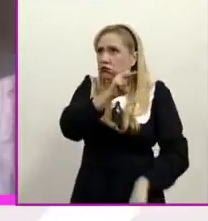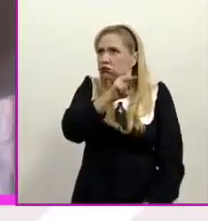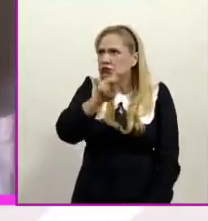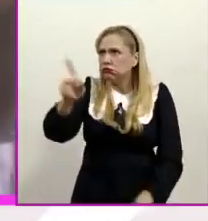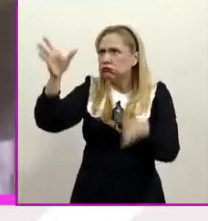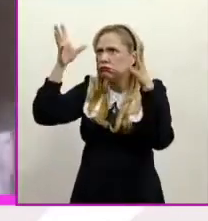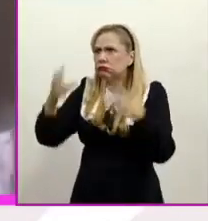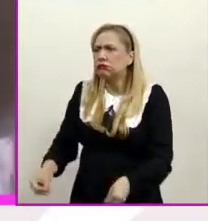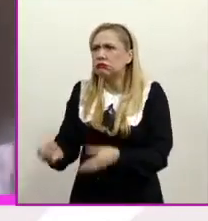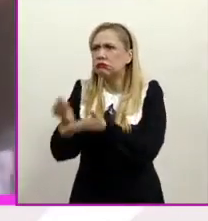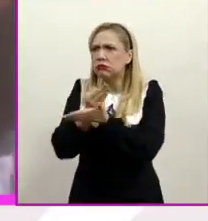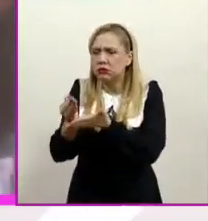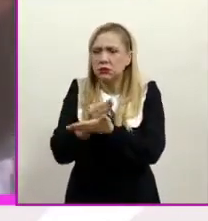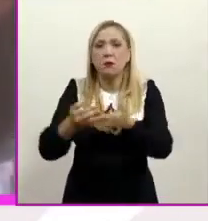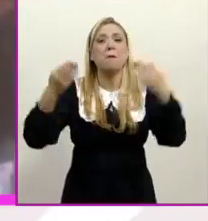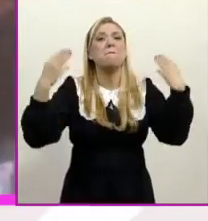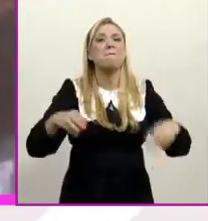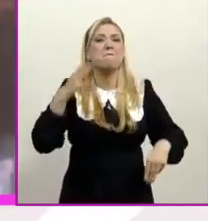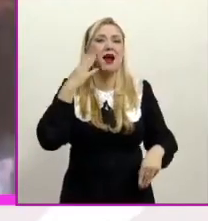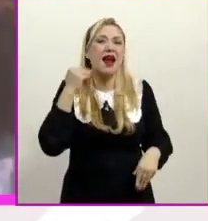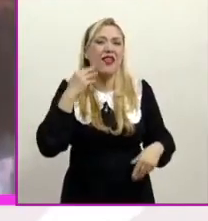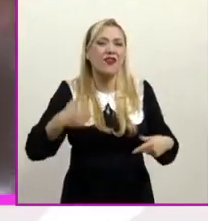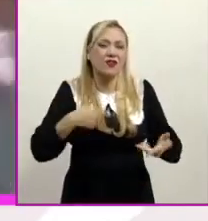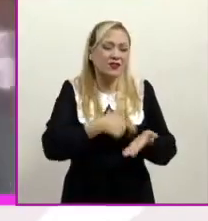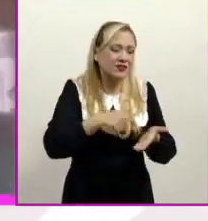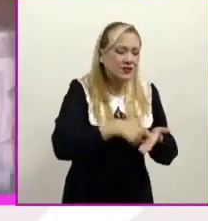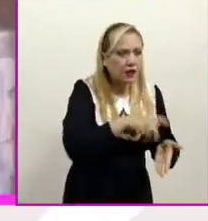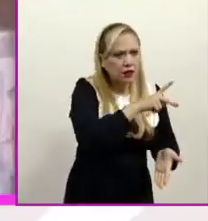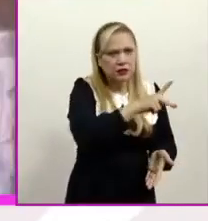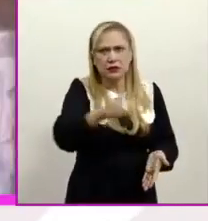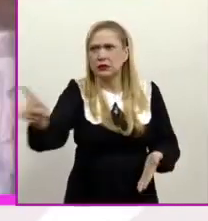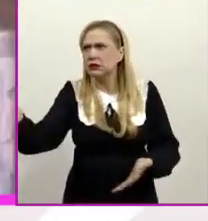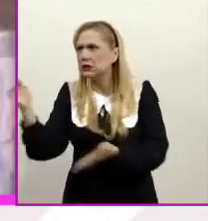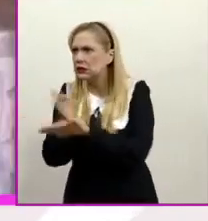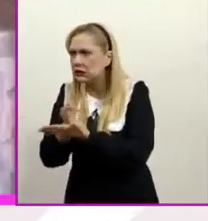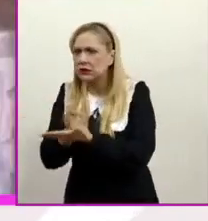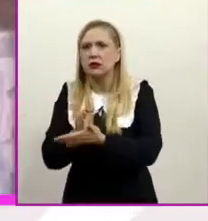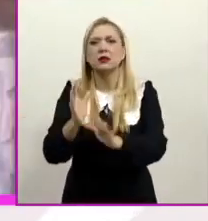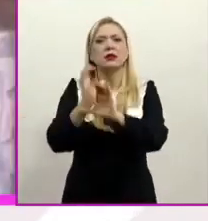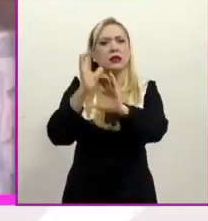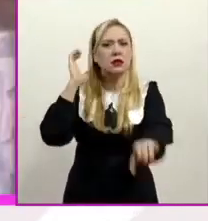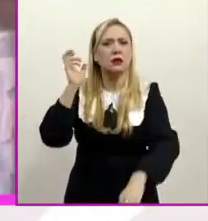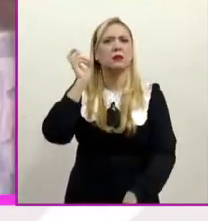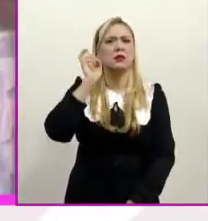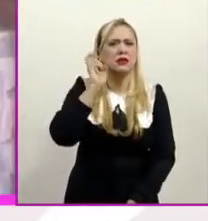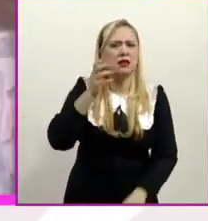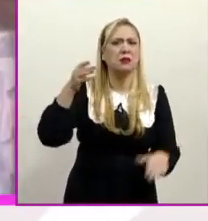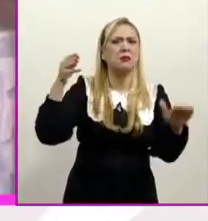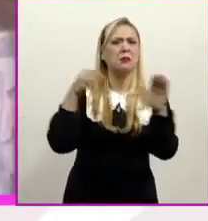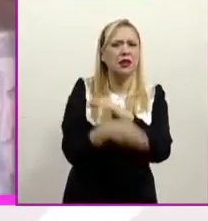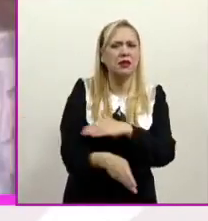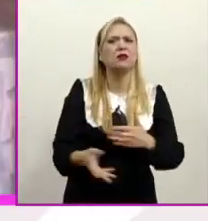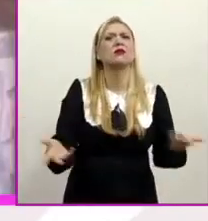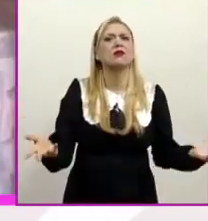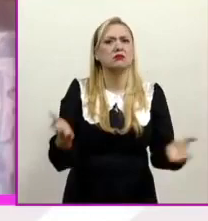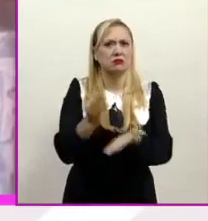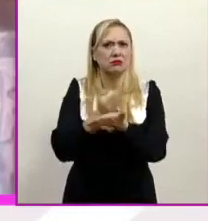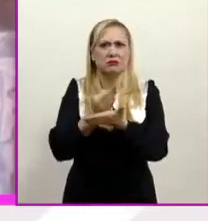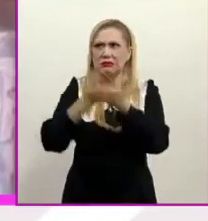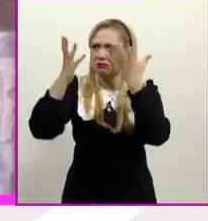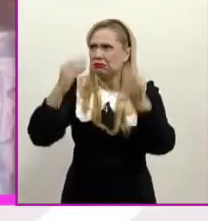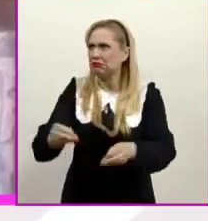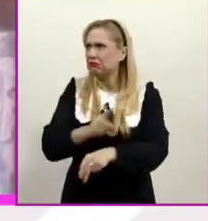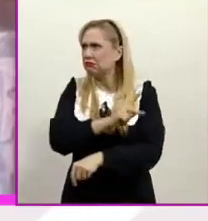mercados, el transporte público, ¿por qué no ocurre así en la televisión, en el cine, en